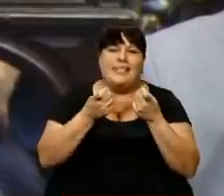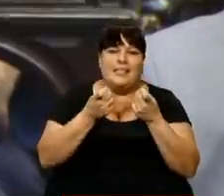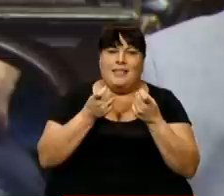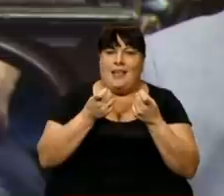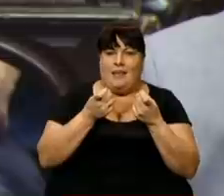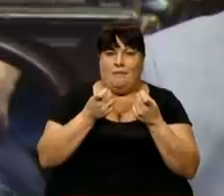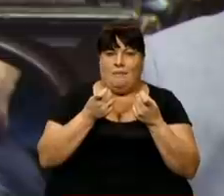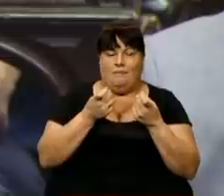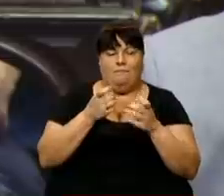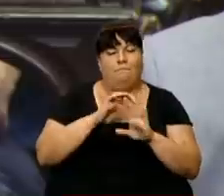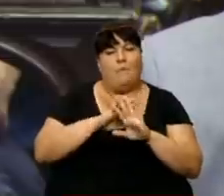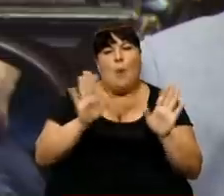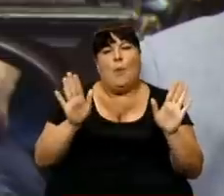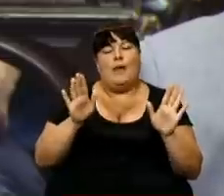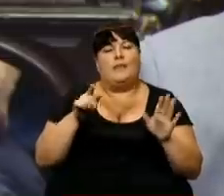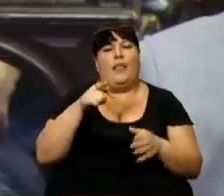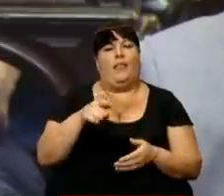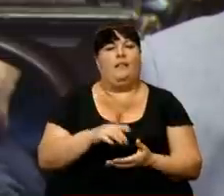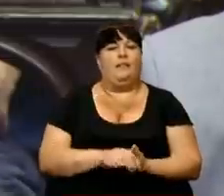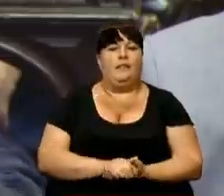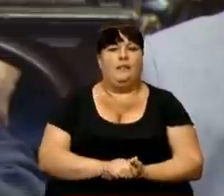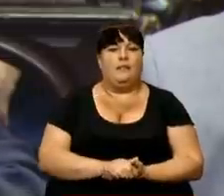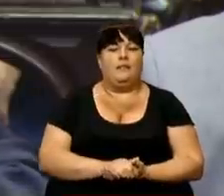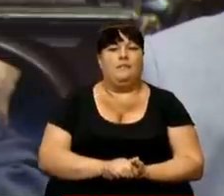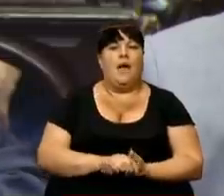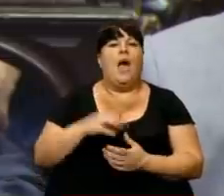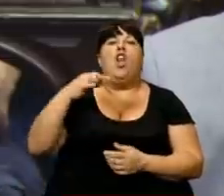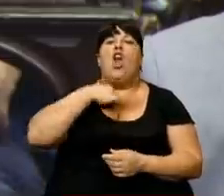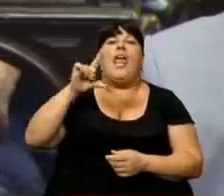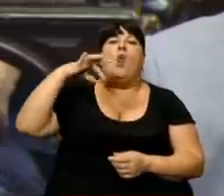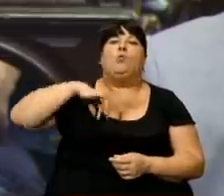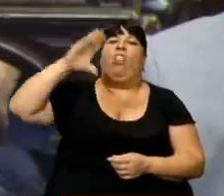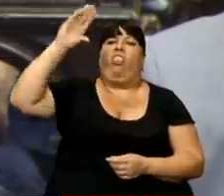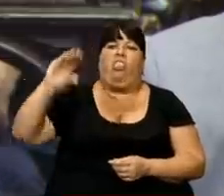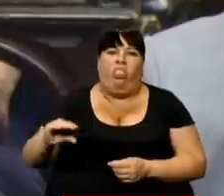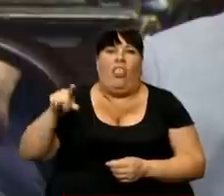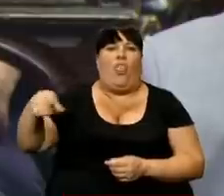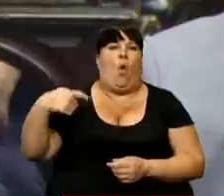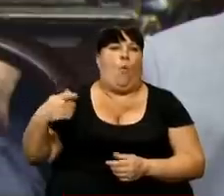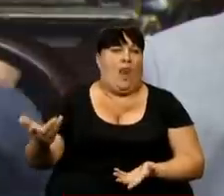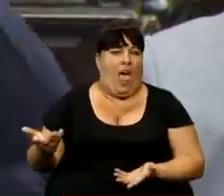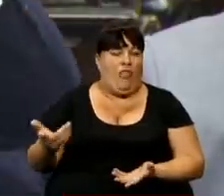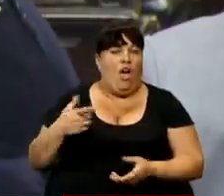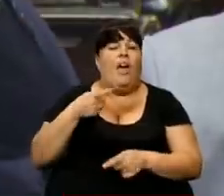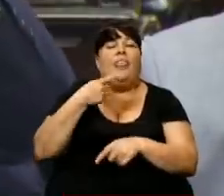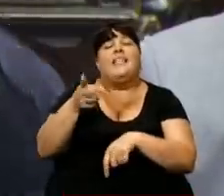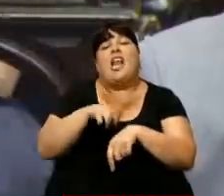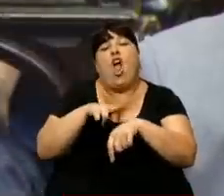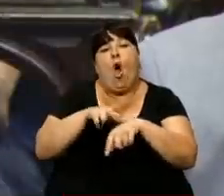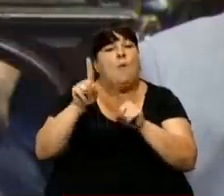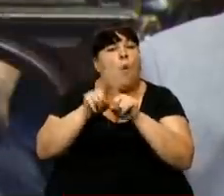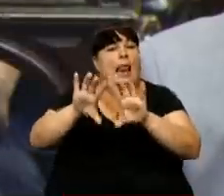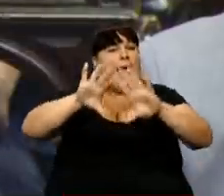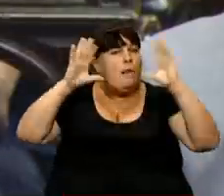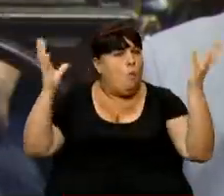necesidad de que no caigan los ingresos de los jubilados y recomienda, como en todo el